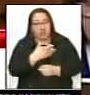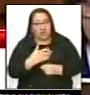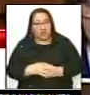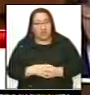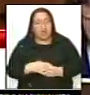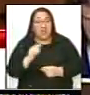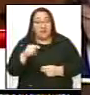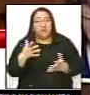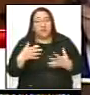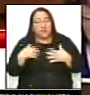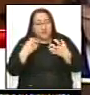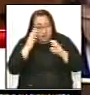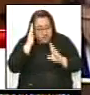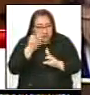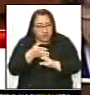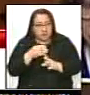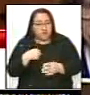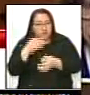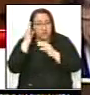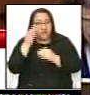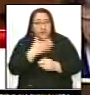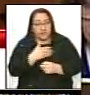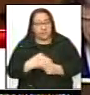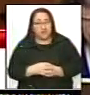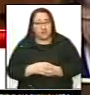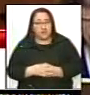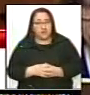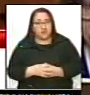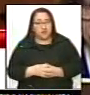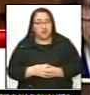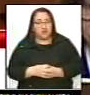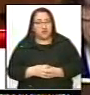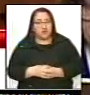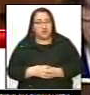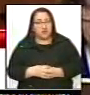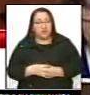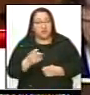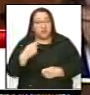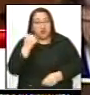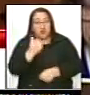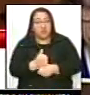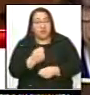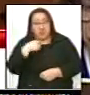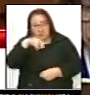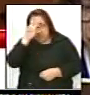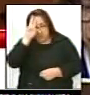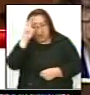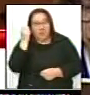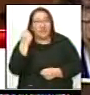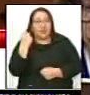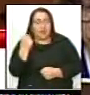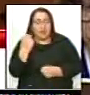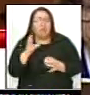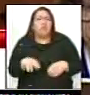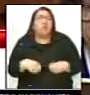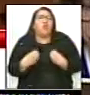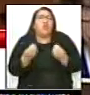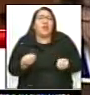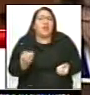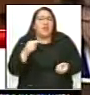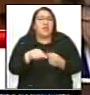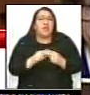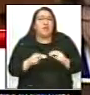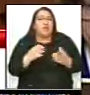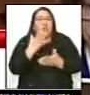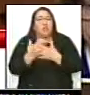es ahí donde quiero centrar mi exposición, presidente, porque también es una obligación que el país entienda por qué se llega a esos